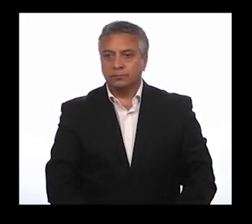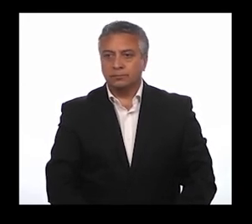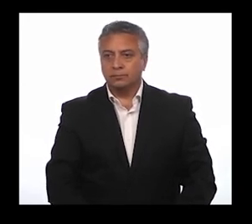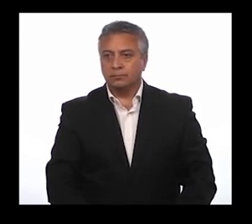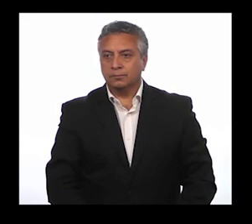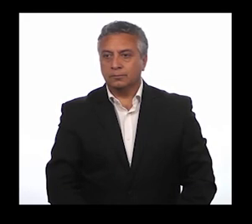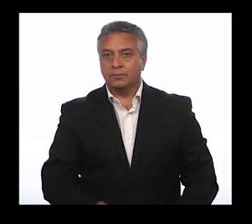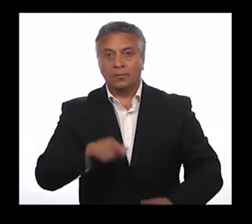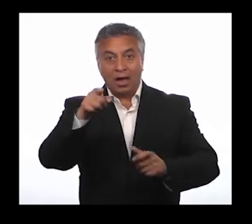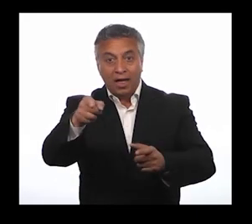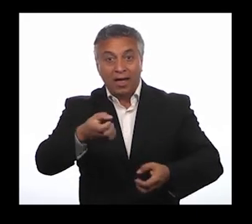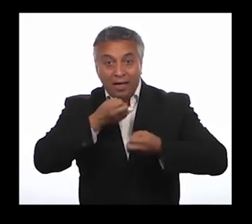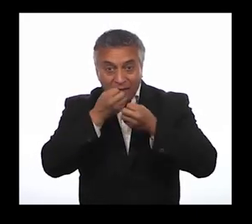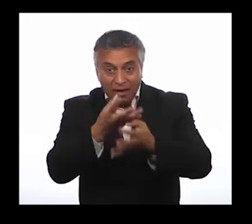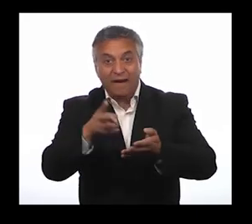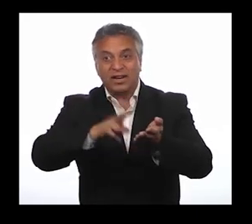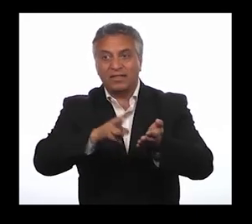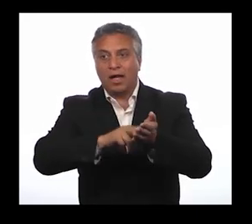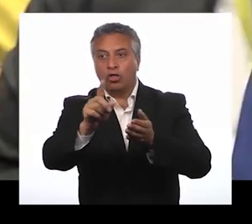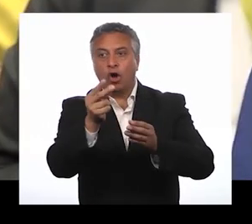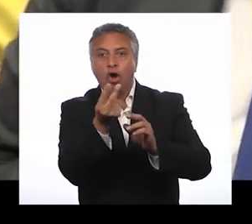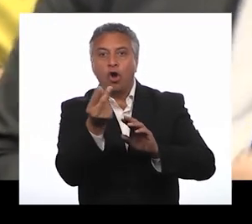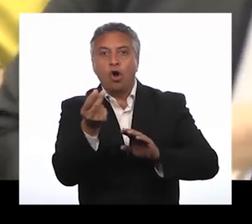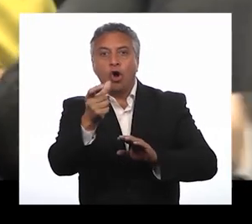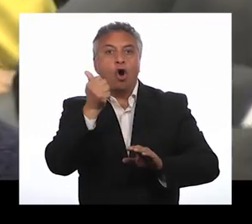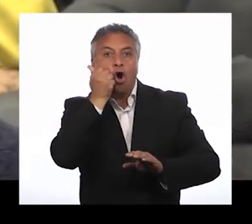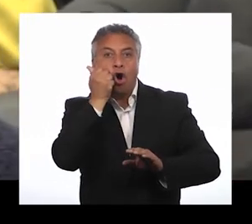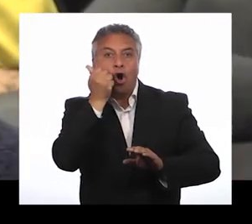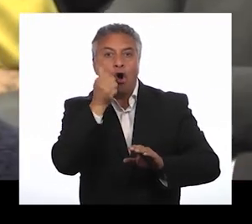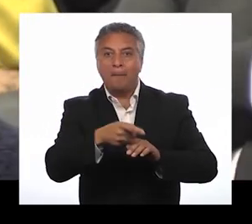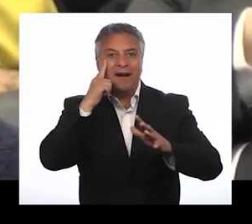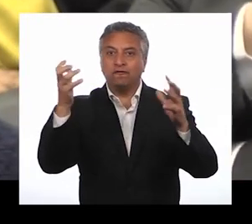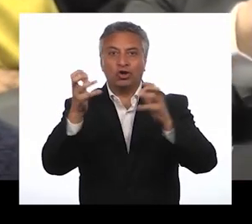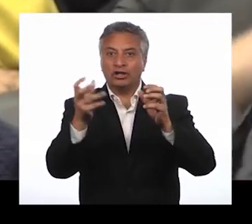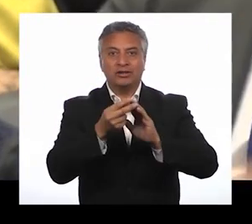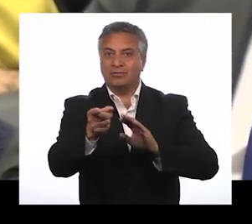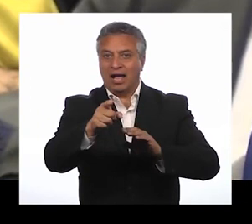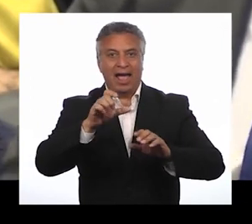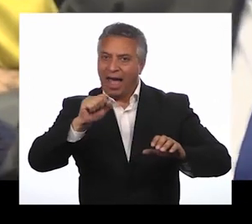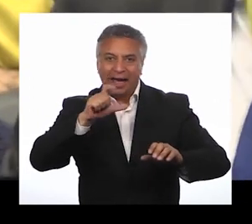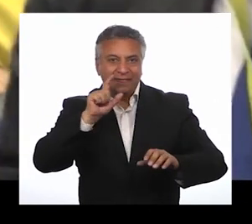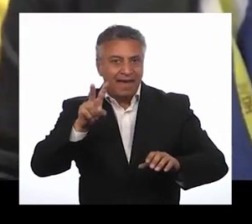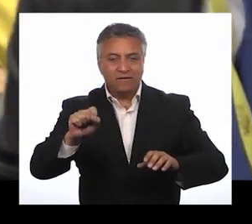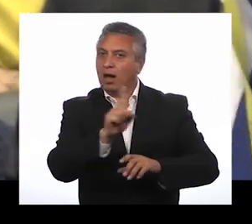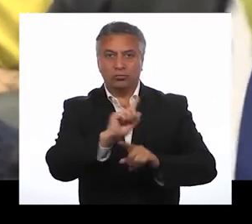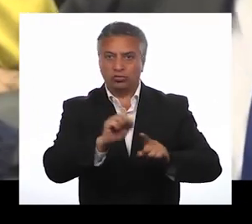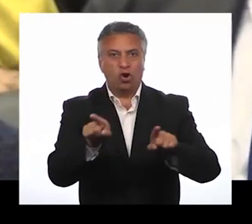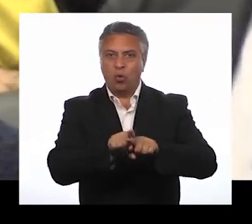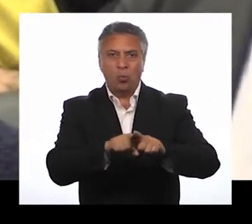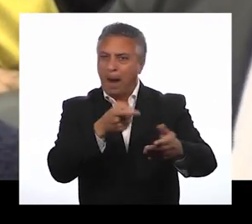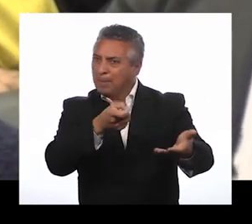Lo que el Estado ha dicho no es la verdad. Los balines de goma se usan no en hechos violentos, no como reacción activa, sino